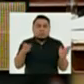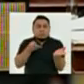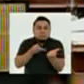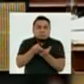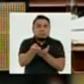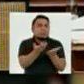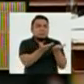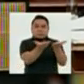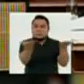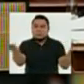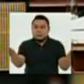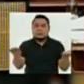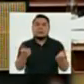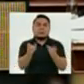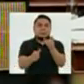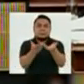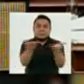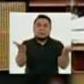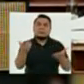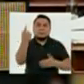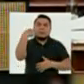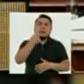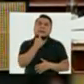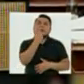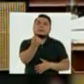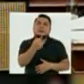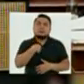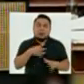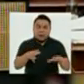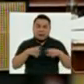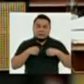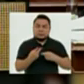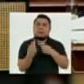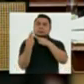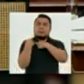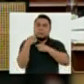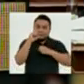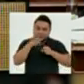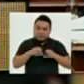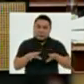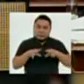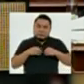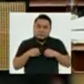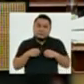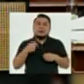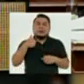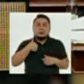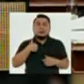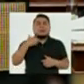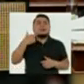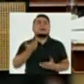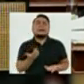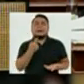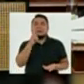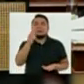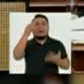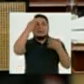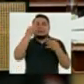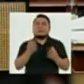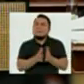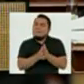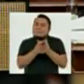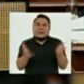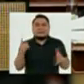sobre otro tema que no es el tema por el cual está él reclamando así así sucedido con la reforma judicial con la